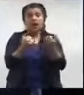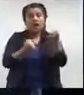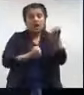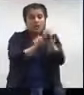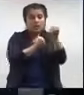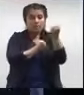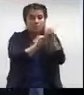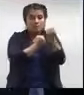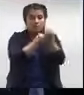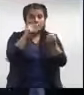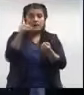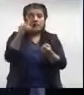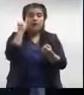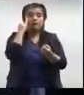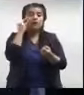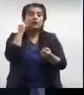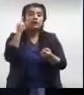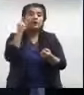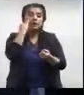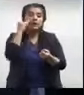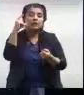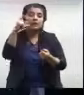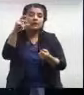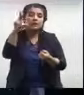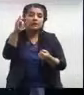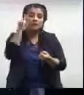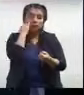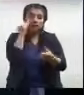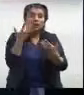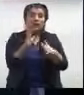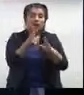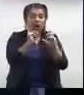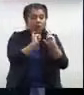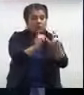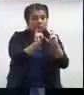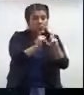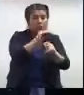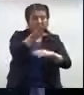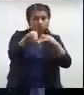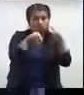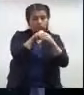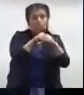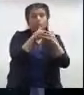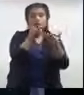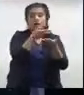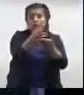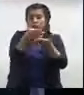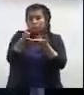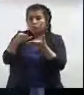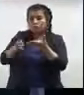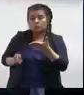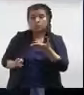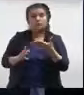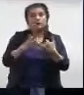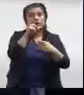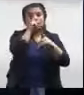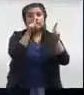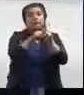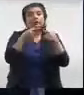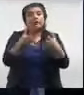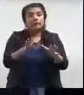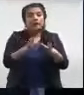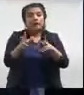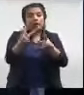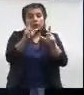logístico de la DIGICRI a través de la adquisición, resguardo y distribución de bienes y servicios, así como velar por